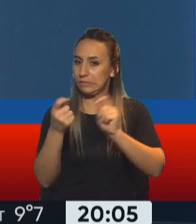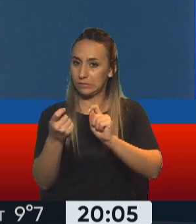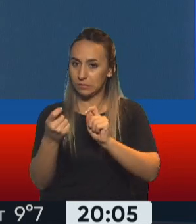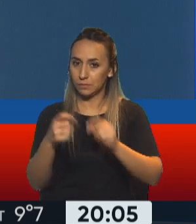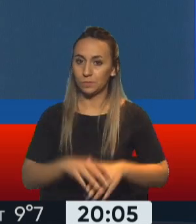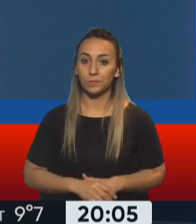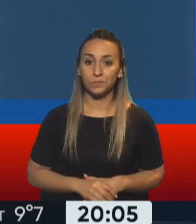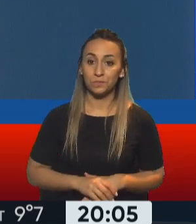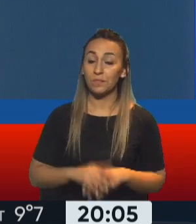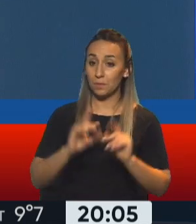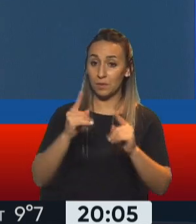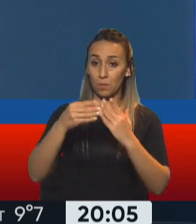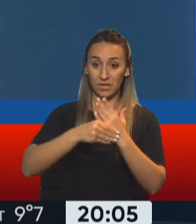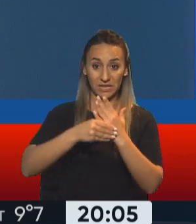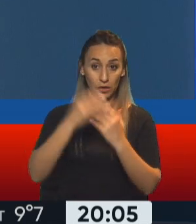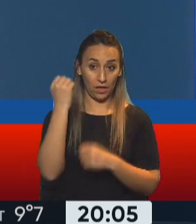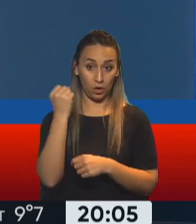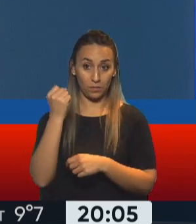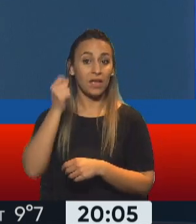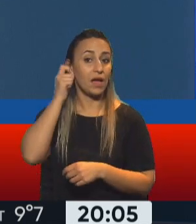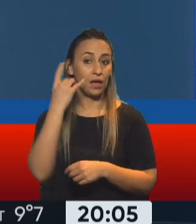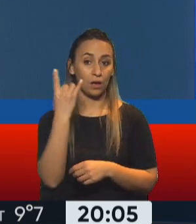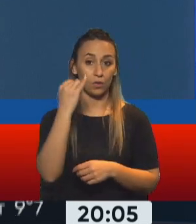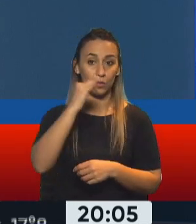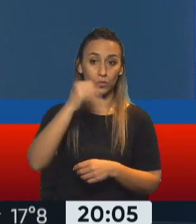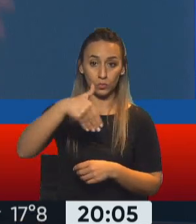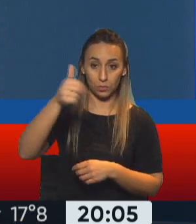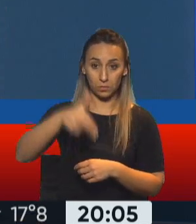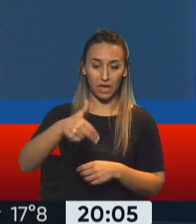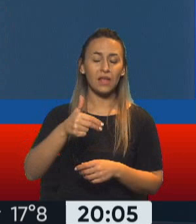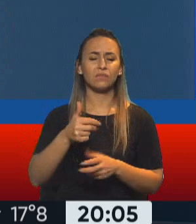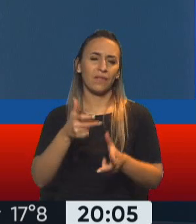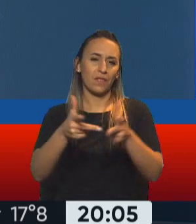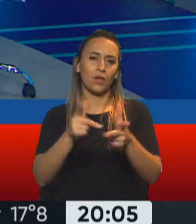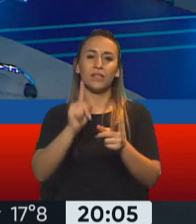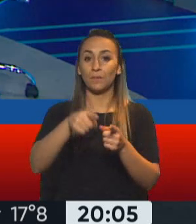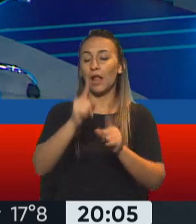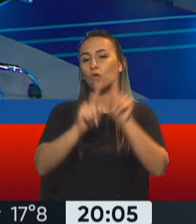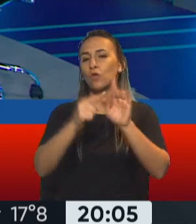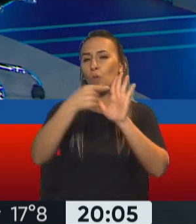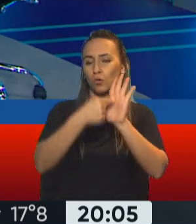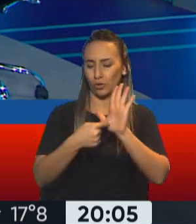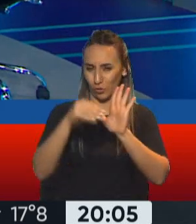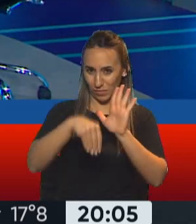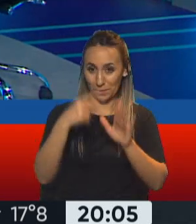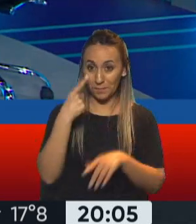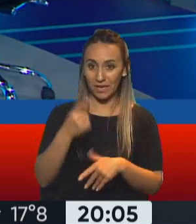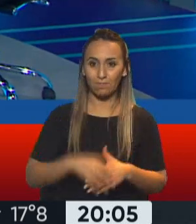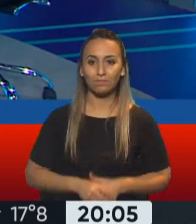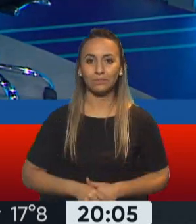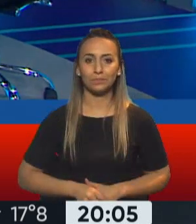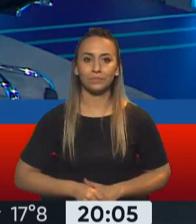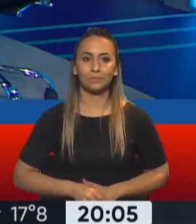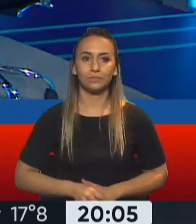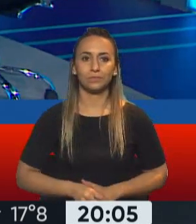Bueno, ahí entonces lo escuchamos al ministro de Economía, Martín Guzmán, en el coloquio IDEA diciendo esto y un par de cuestiones más. Mirá, que si querés la podemos comenzar a ver